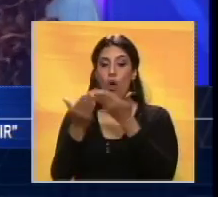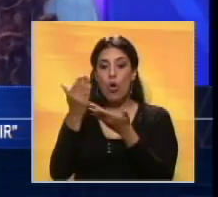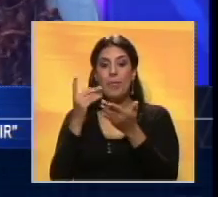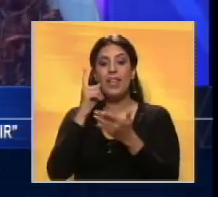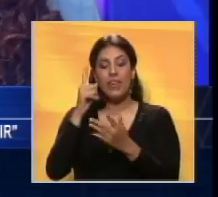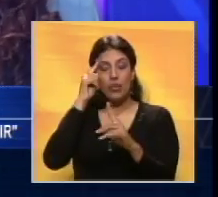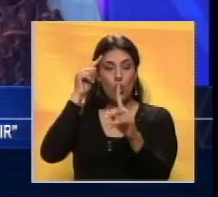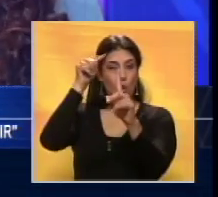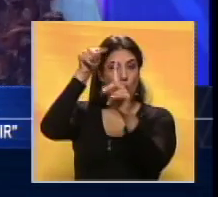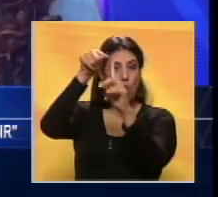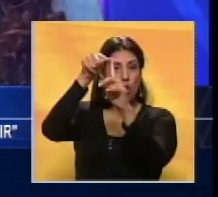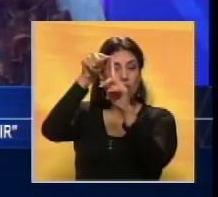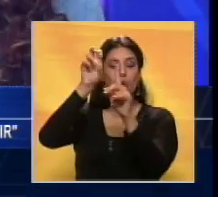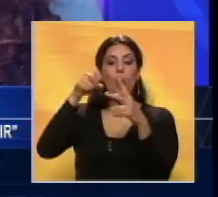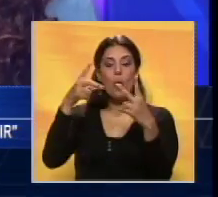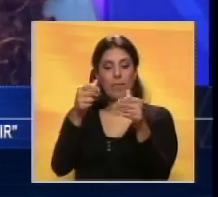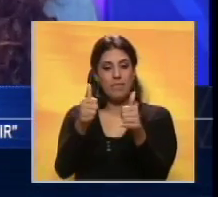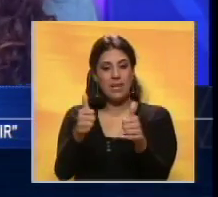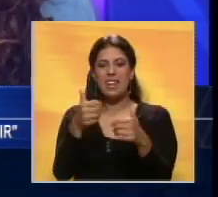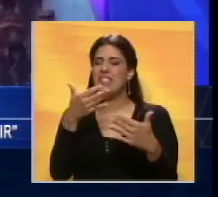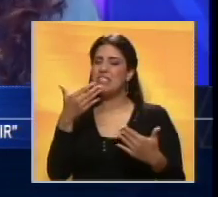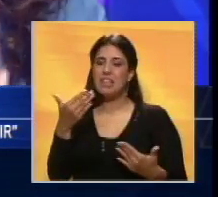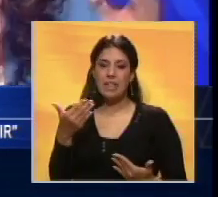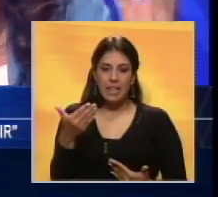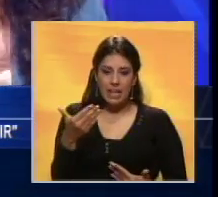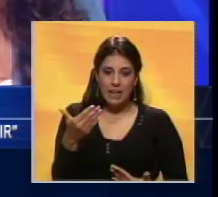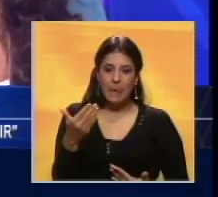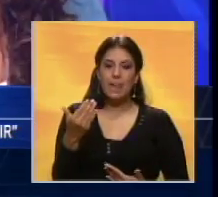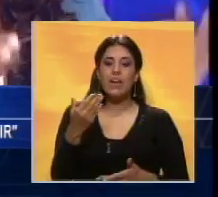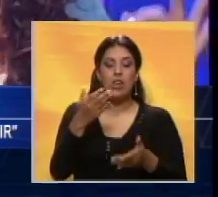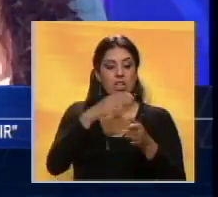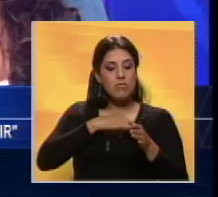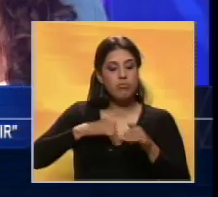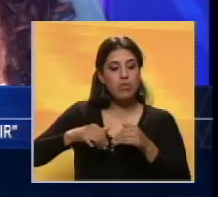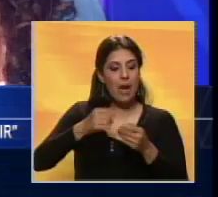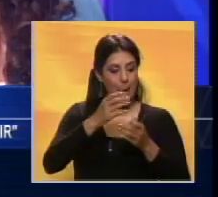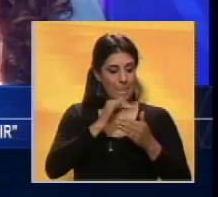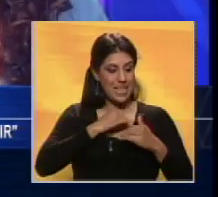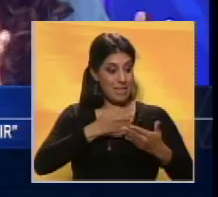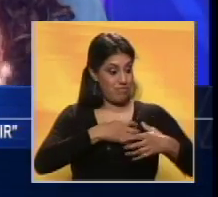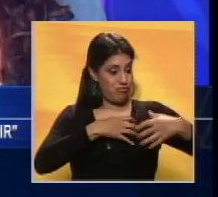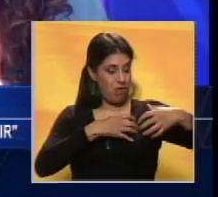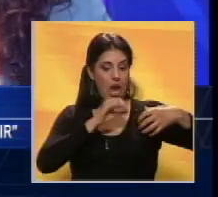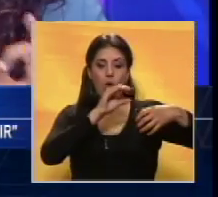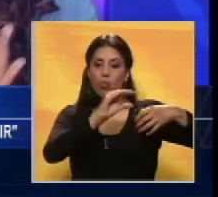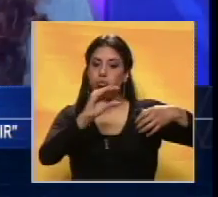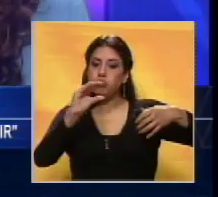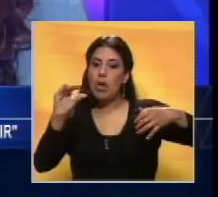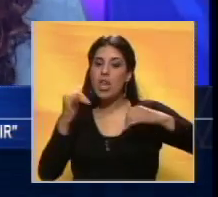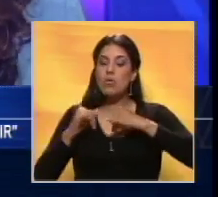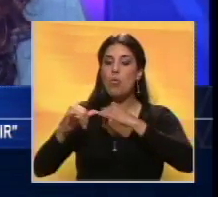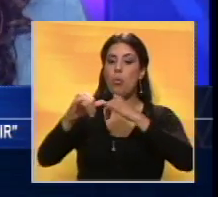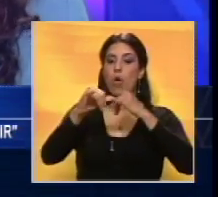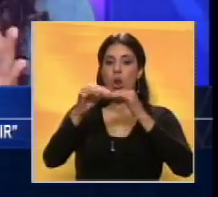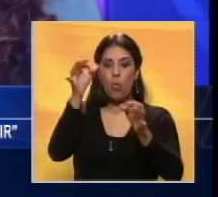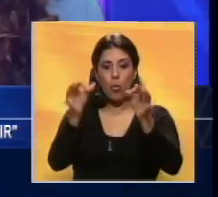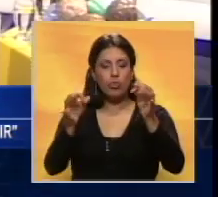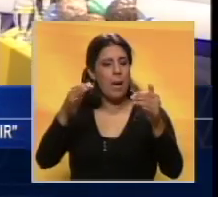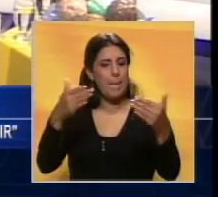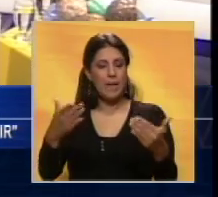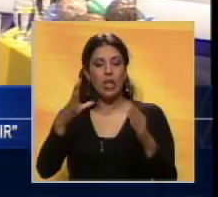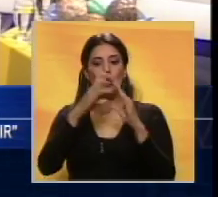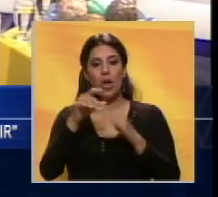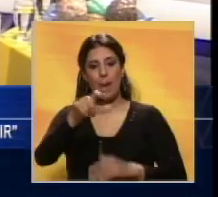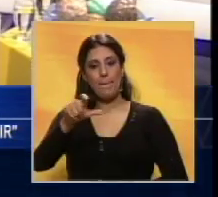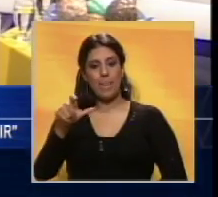que tiene un horizonte estratégico correcto, que es distribuir la riqueza de manera equitativa y justa para todos